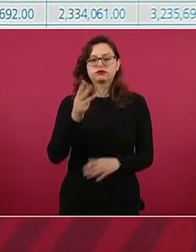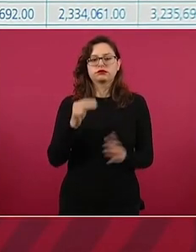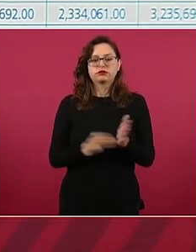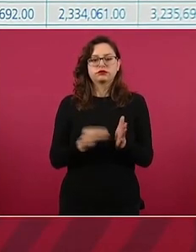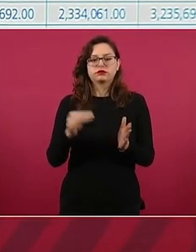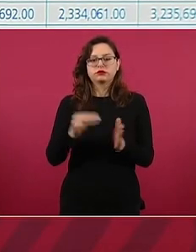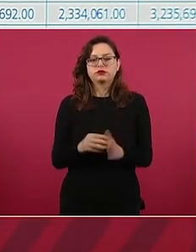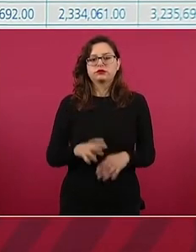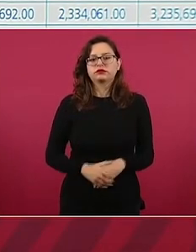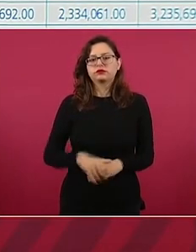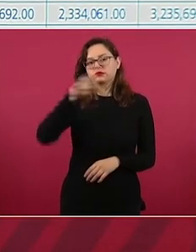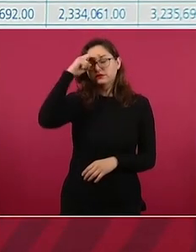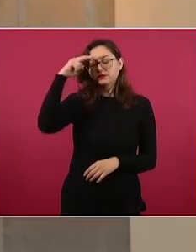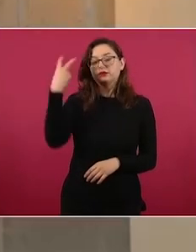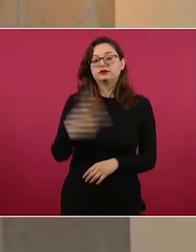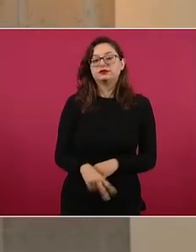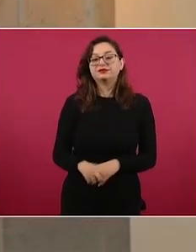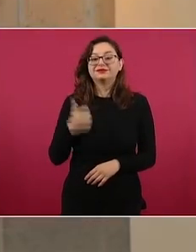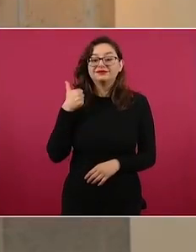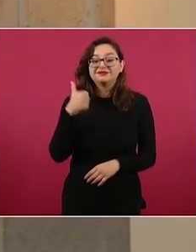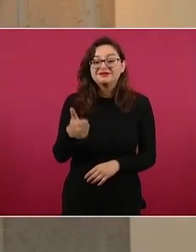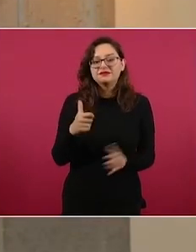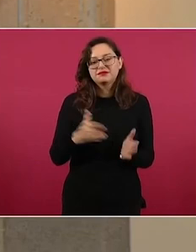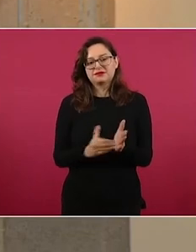3,669,000. México,